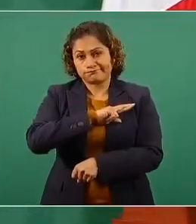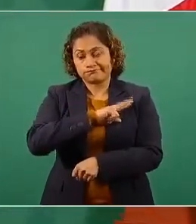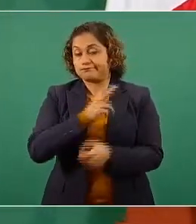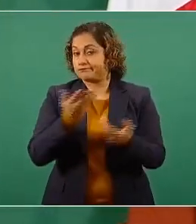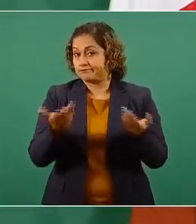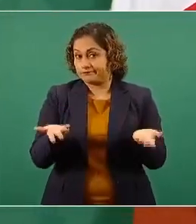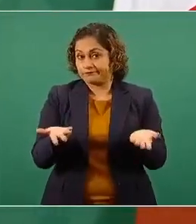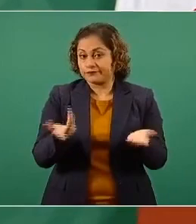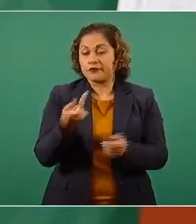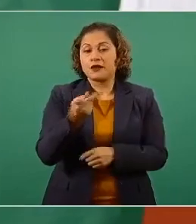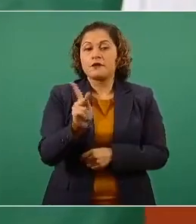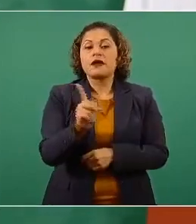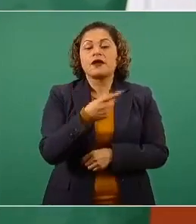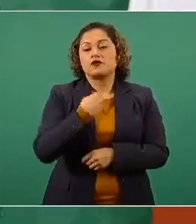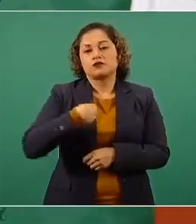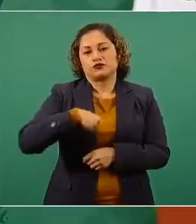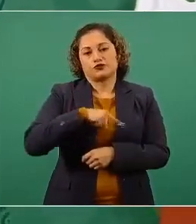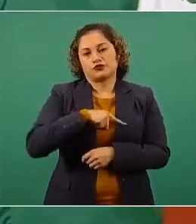y estamos buscando